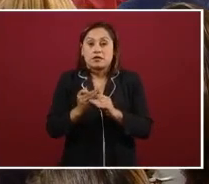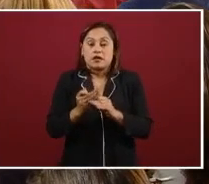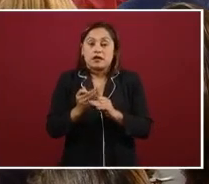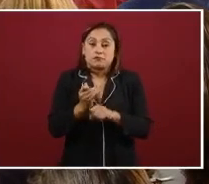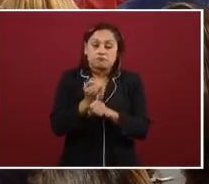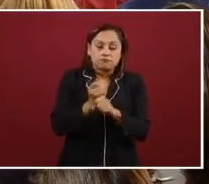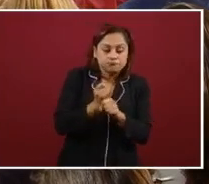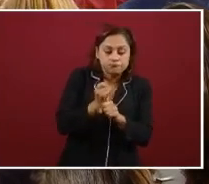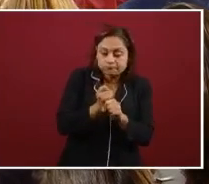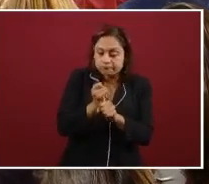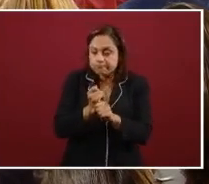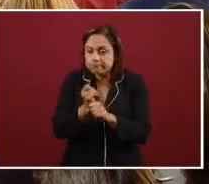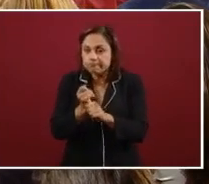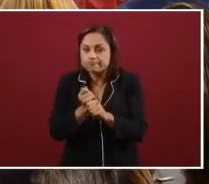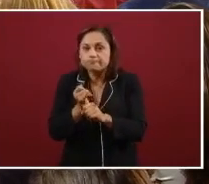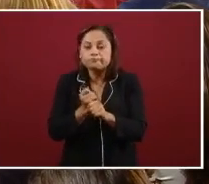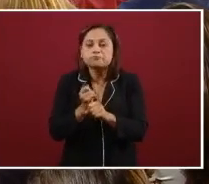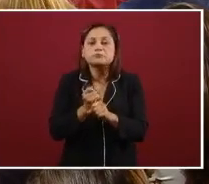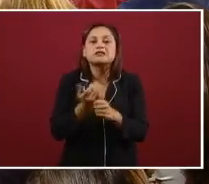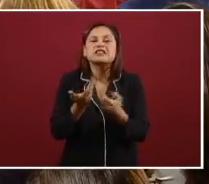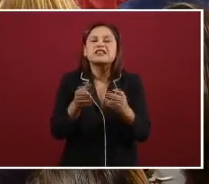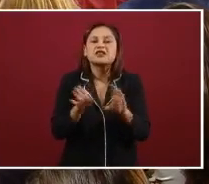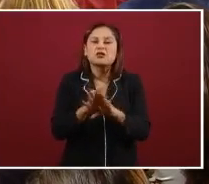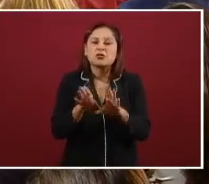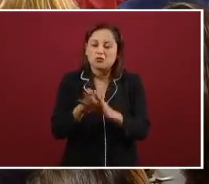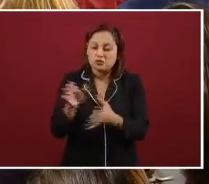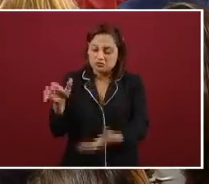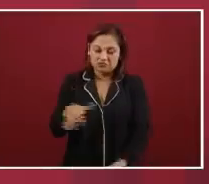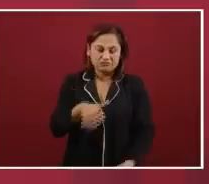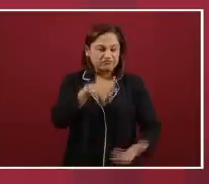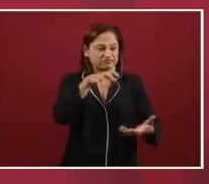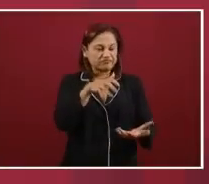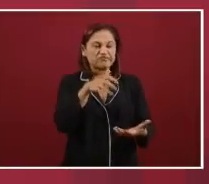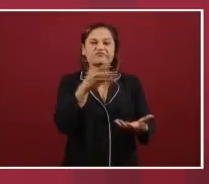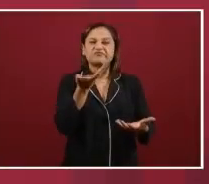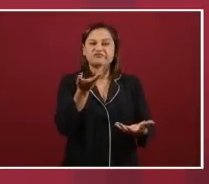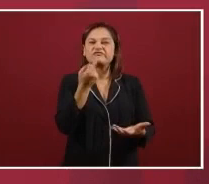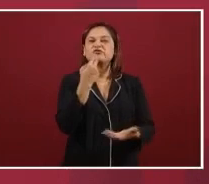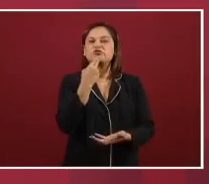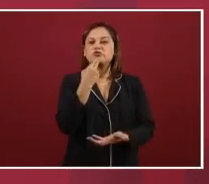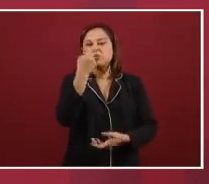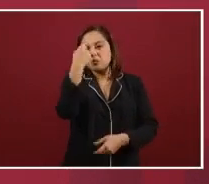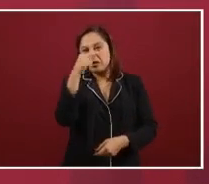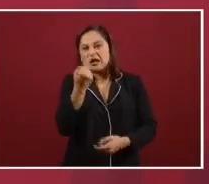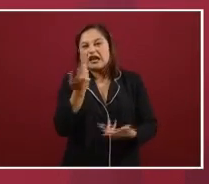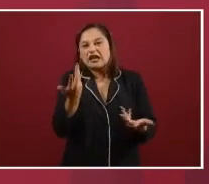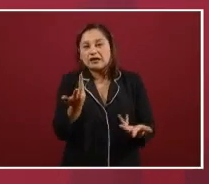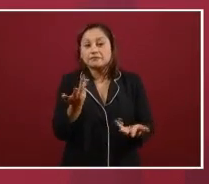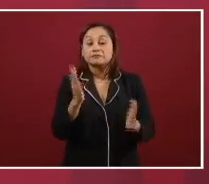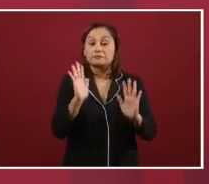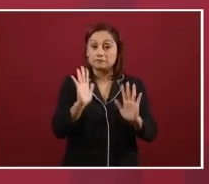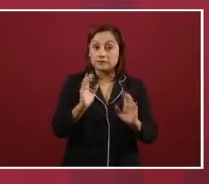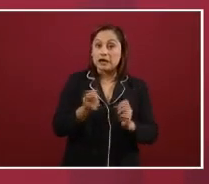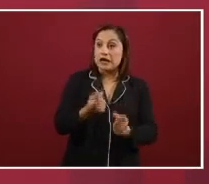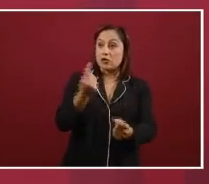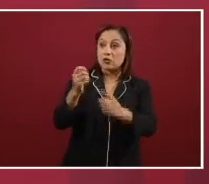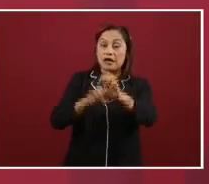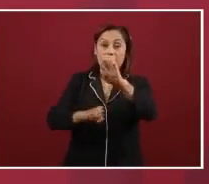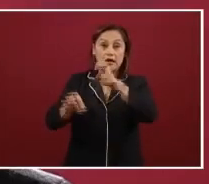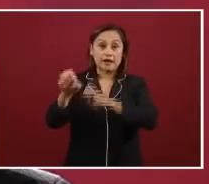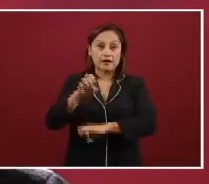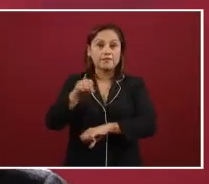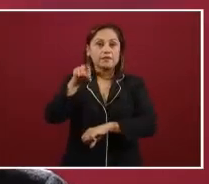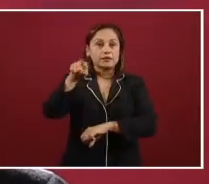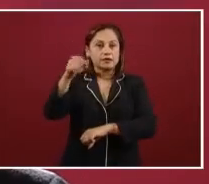ver en qué se pudiese aprovechar ese sargazo. Hay unas empresas que se nos han acercado. Ellos dicen que